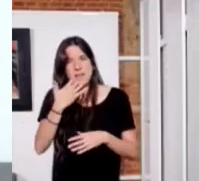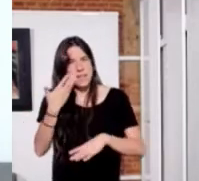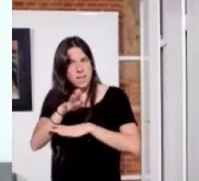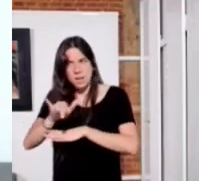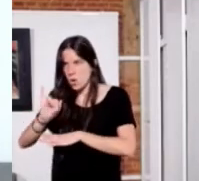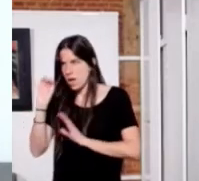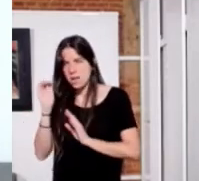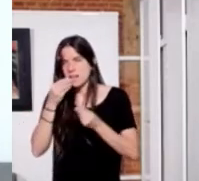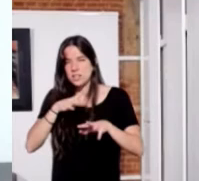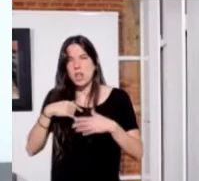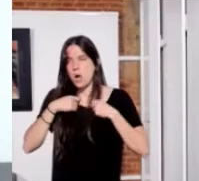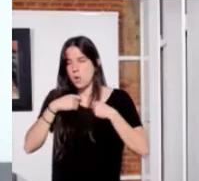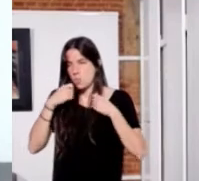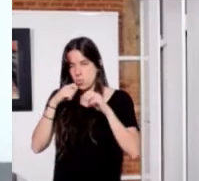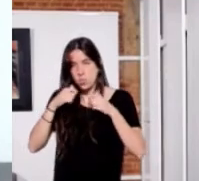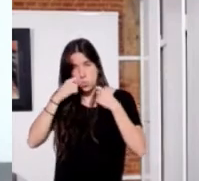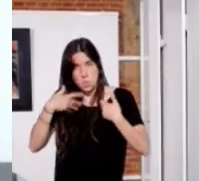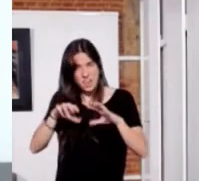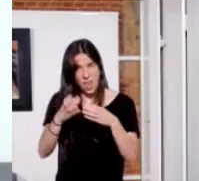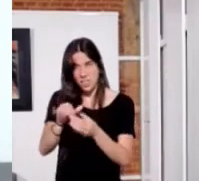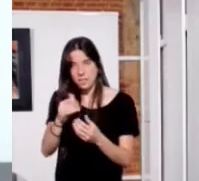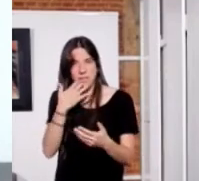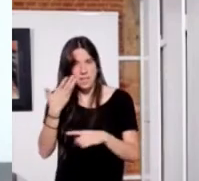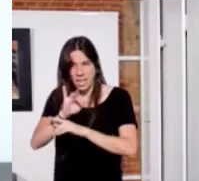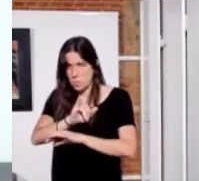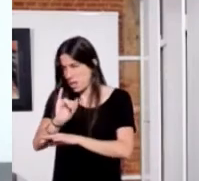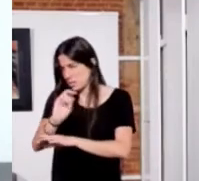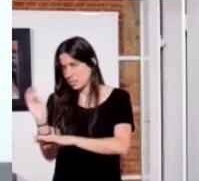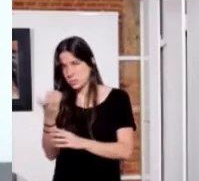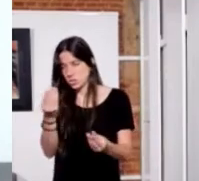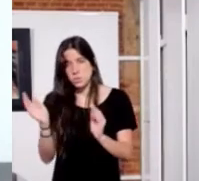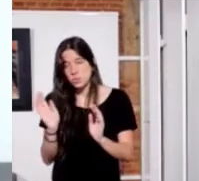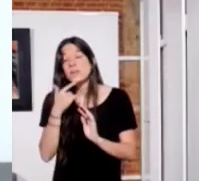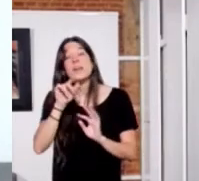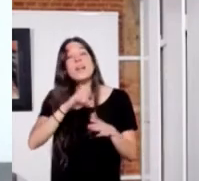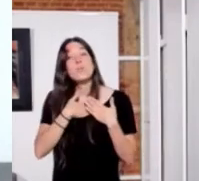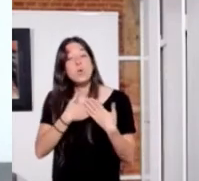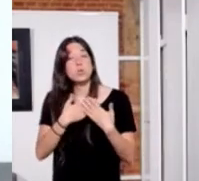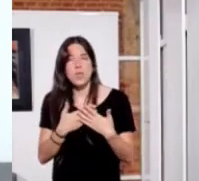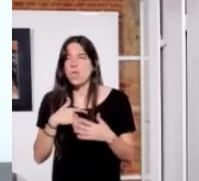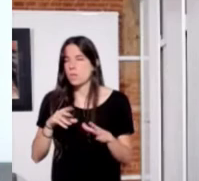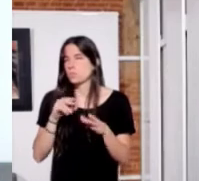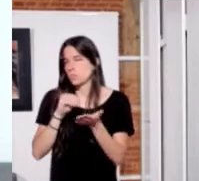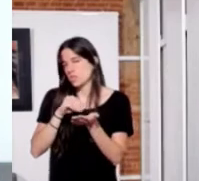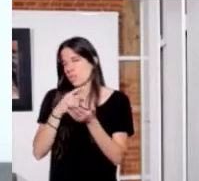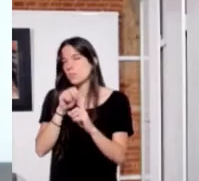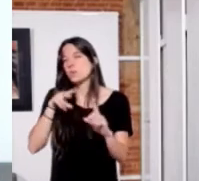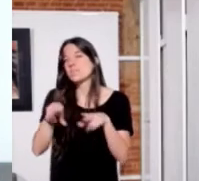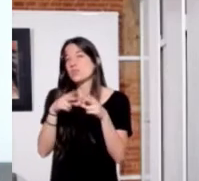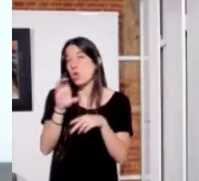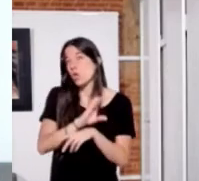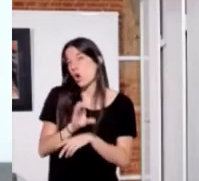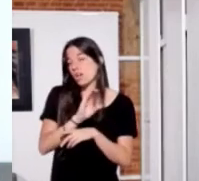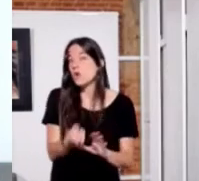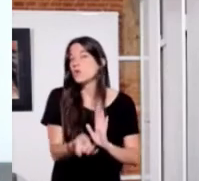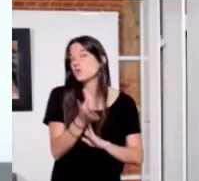historia de la humanidad. Incluso el voluntariado, y ha quedado sociológicamente muchas veces claro, no surge de la